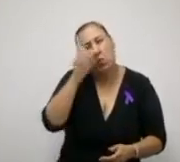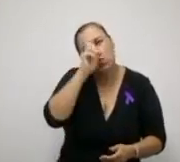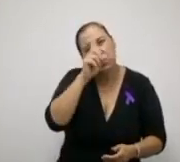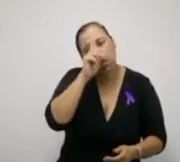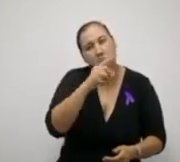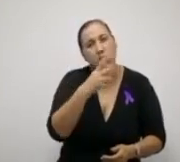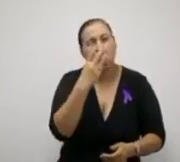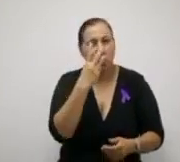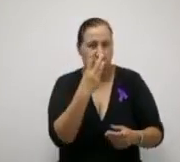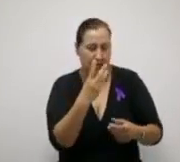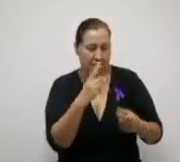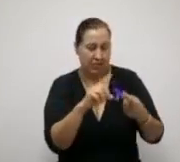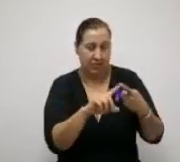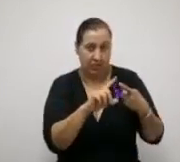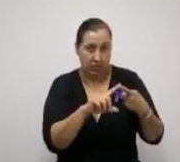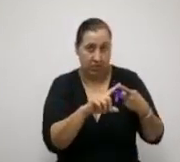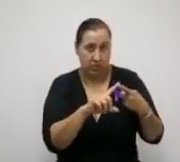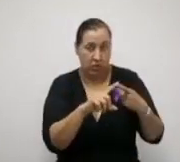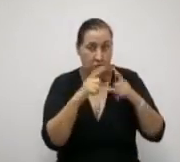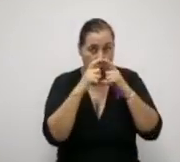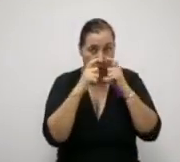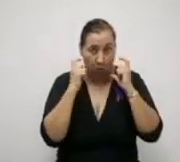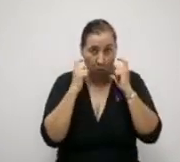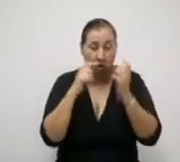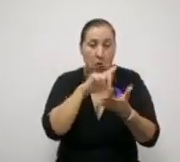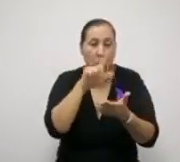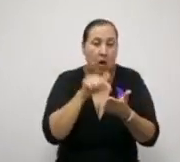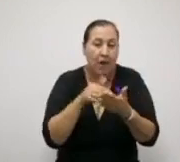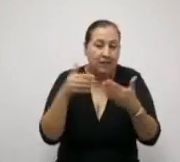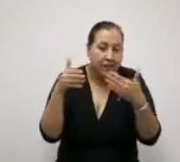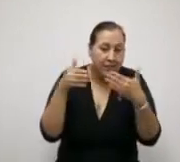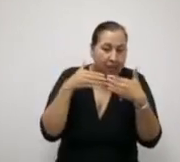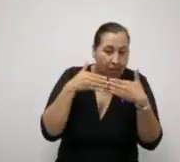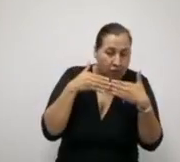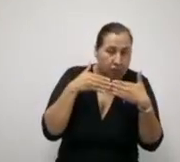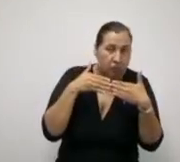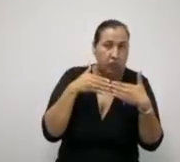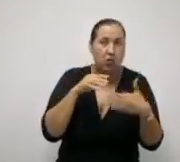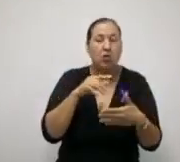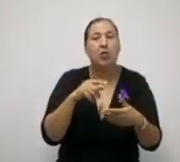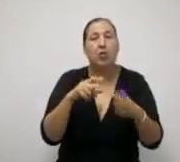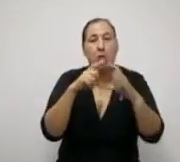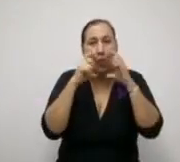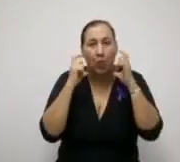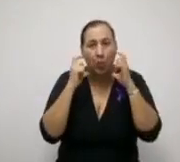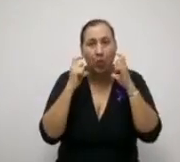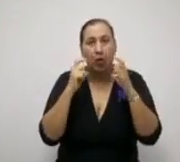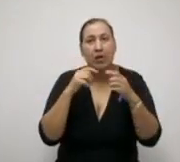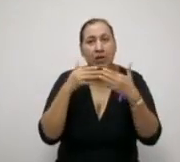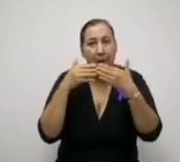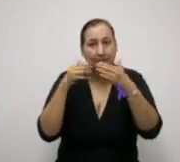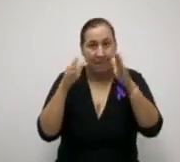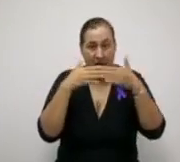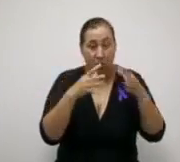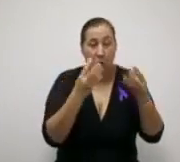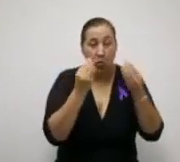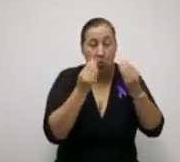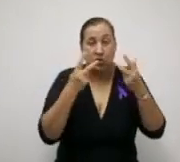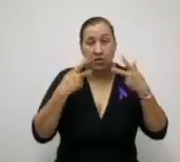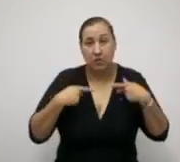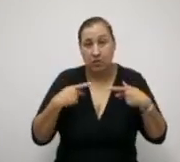Son 3. El uso de cubrebocas en espacios cerrados, el uso de cubrebocas en espacios abiertos con